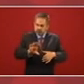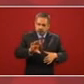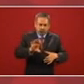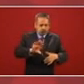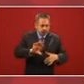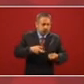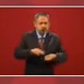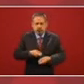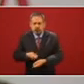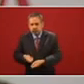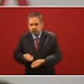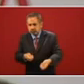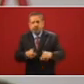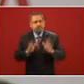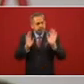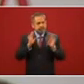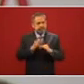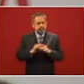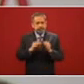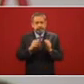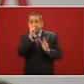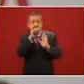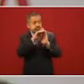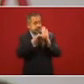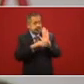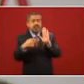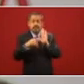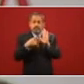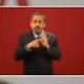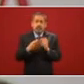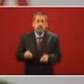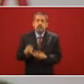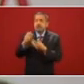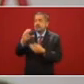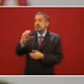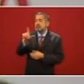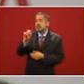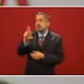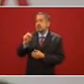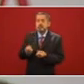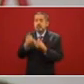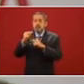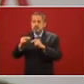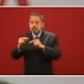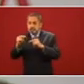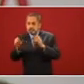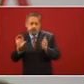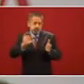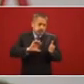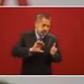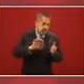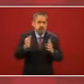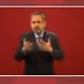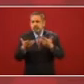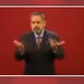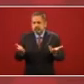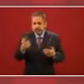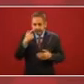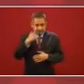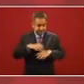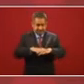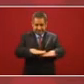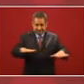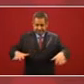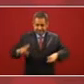infecciones viene detallado cuál es la concentración de cloro que se necesita y todo lo que tiene que hacer es las superficies